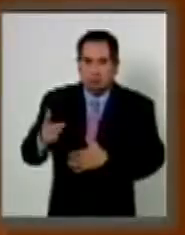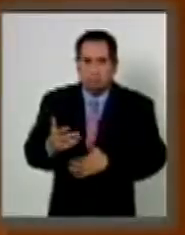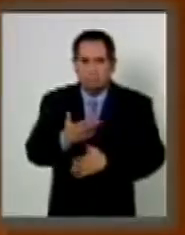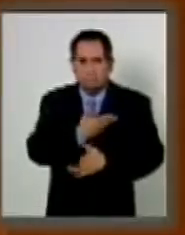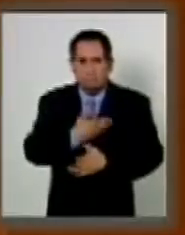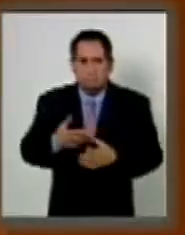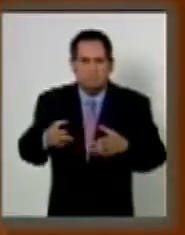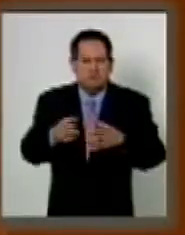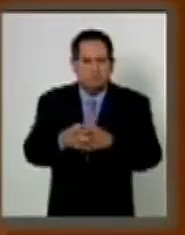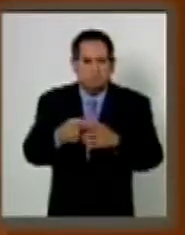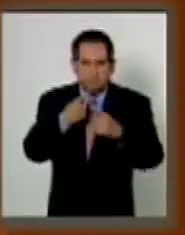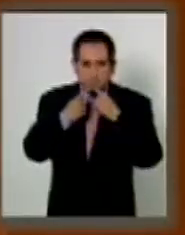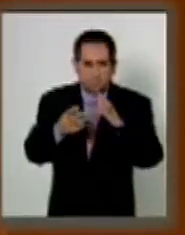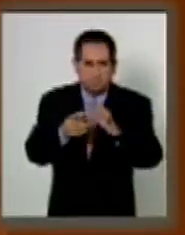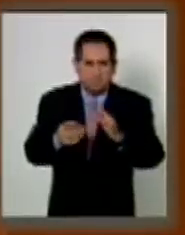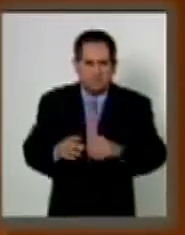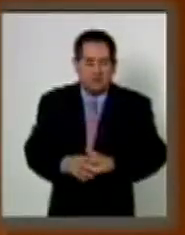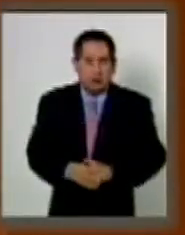Compañeras,